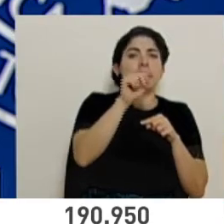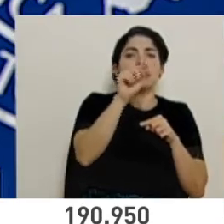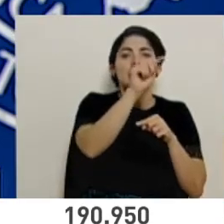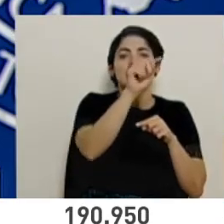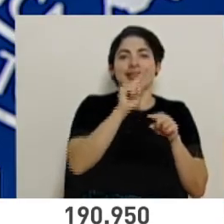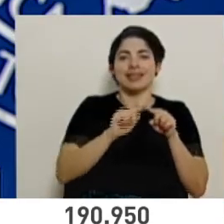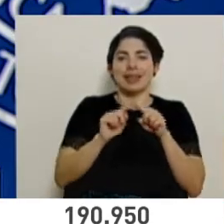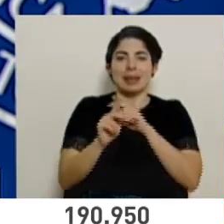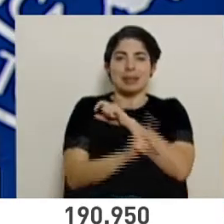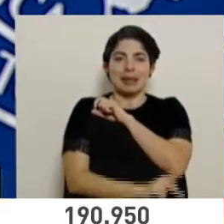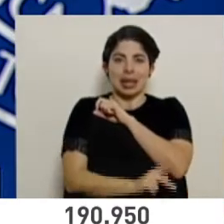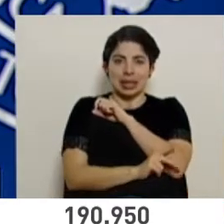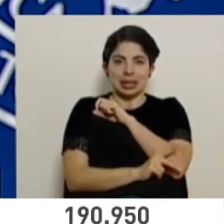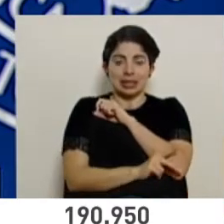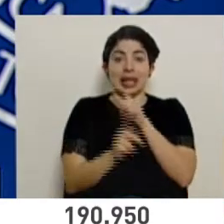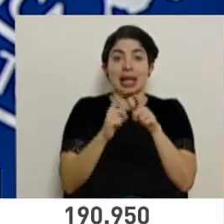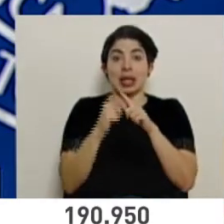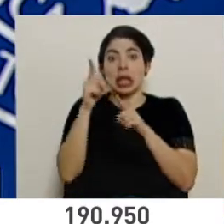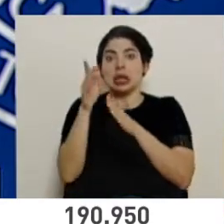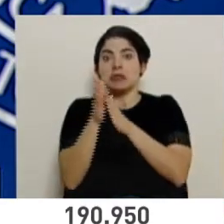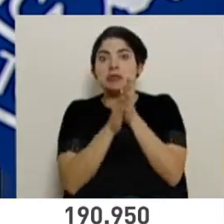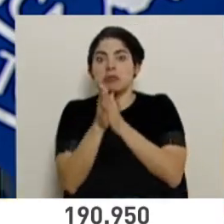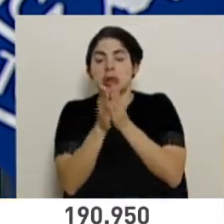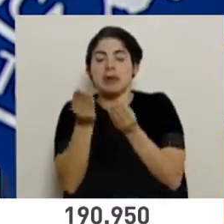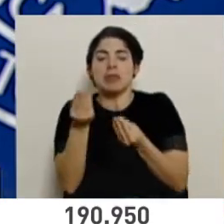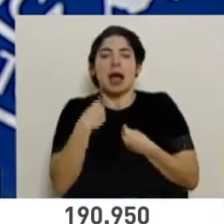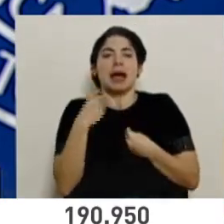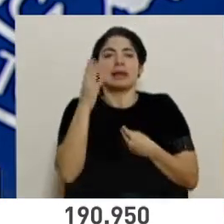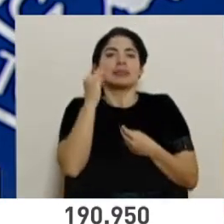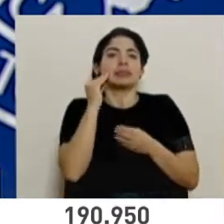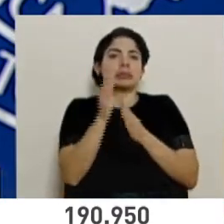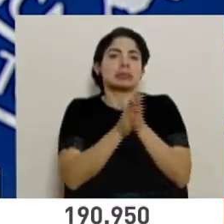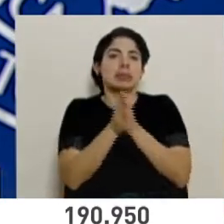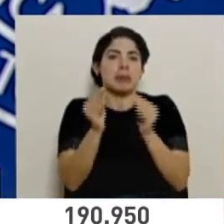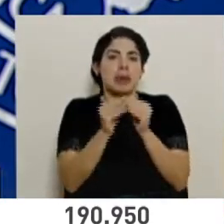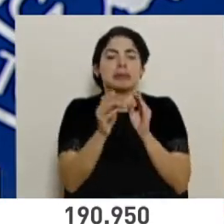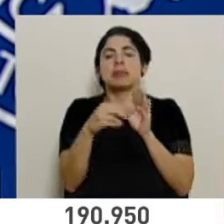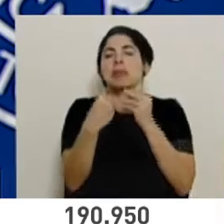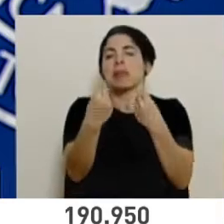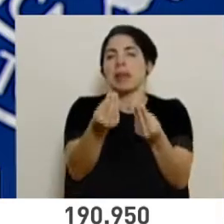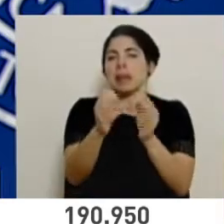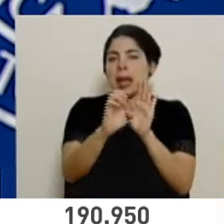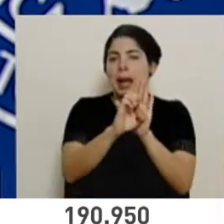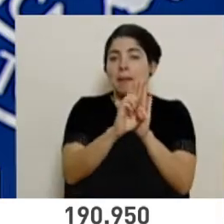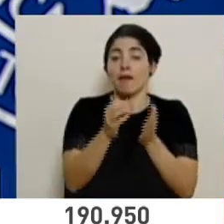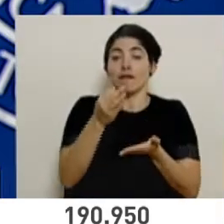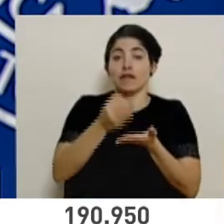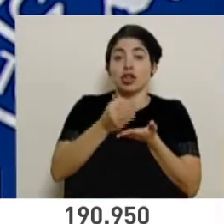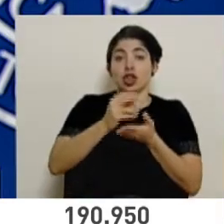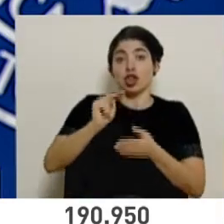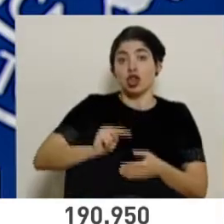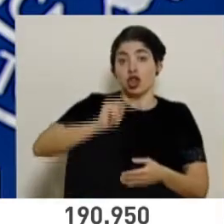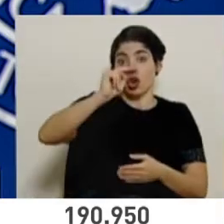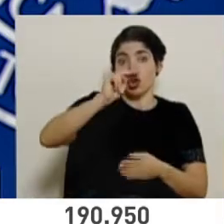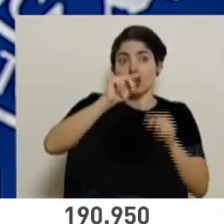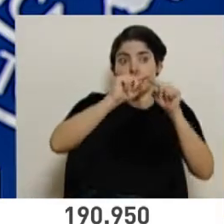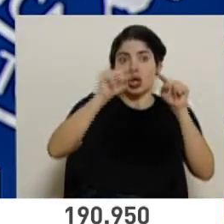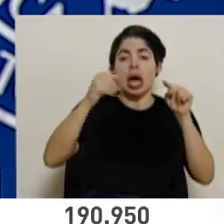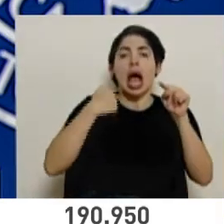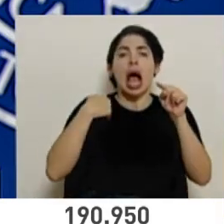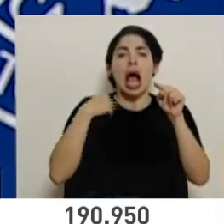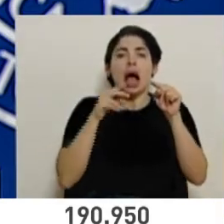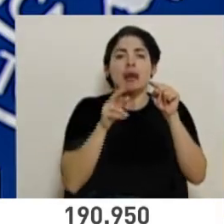multinacionales y combinan atractivos que enriquecen su experiencia. Les quiero mencionar, por ejemplo, que en nuestra frontera norte tenemos varios